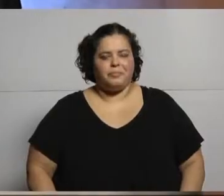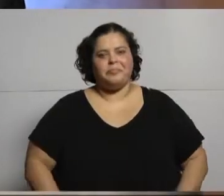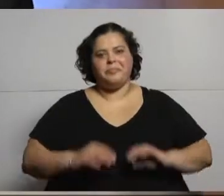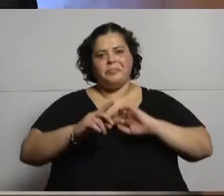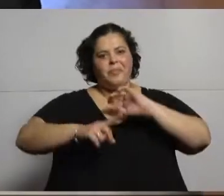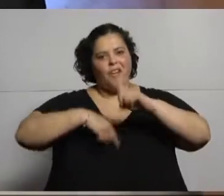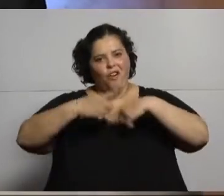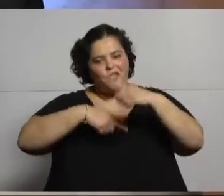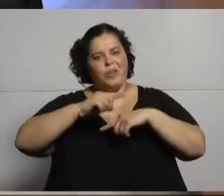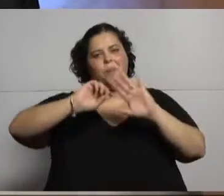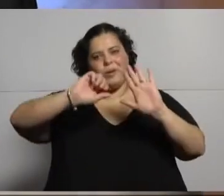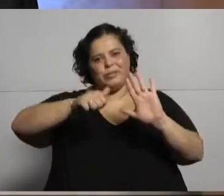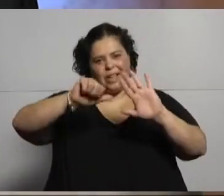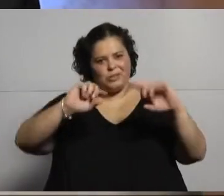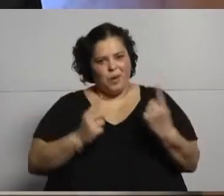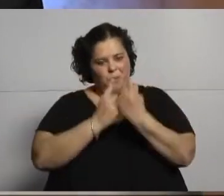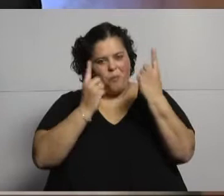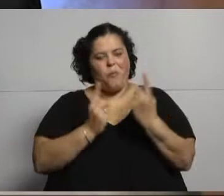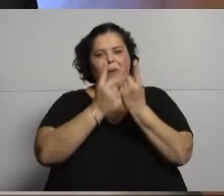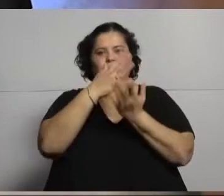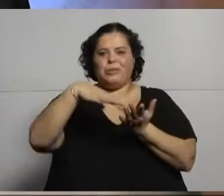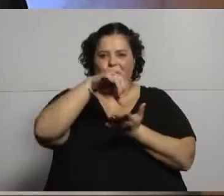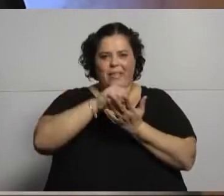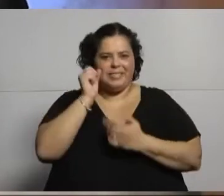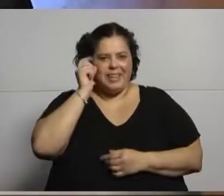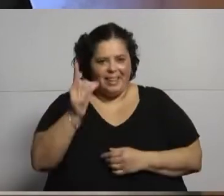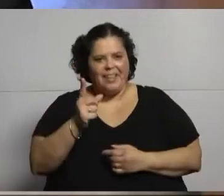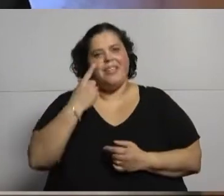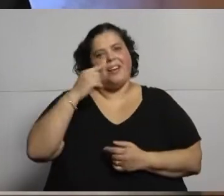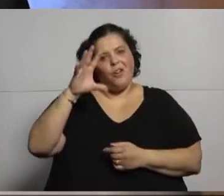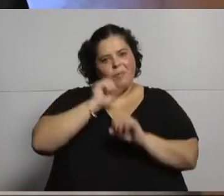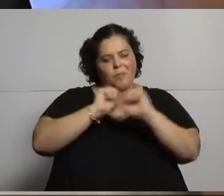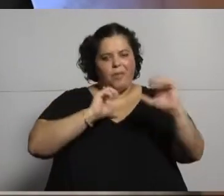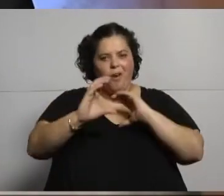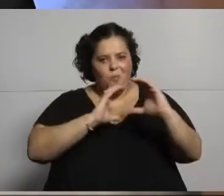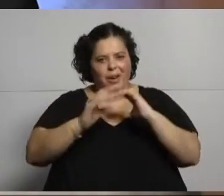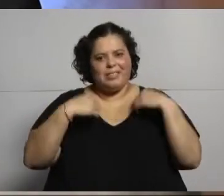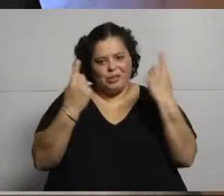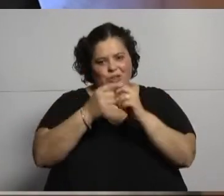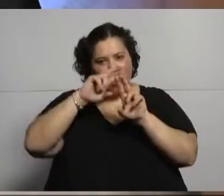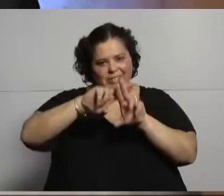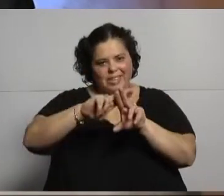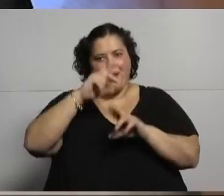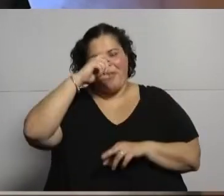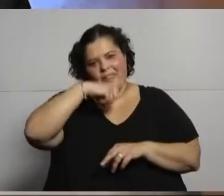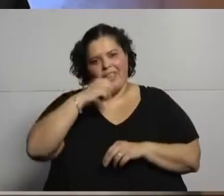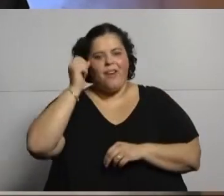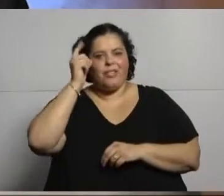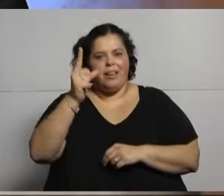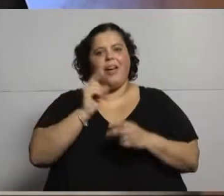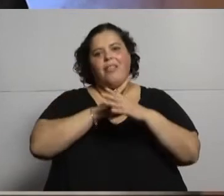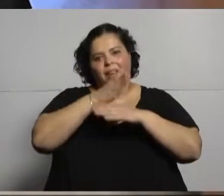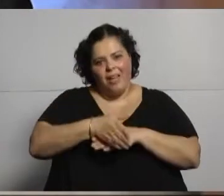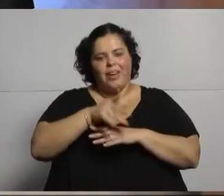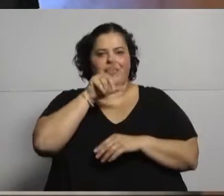Continuamos con este sexto encuentro de ciudades inteligentes. Les recordamos que se pueden comunicar con nosotros con el hashtag Montevideo Inteligente a través de Twitter, Facebook